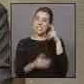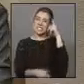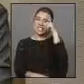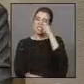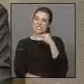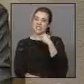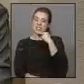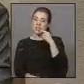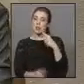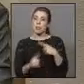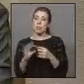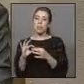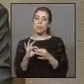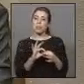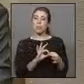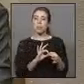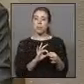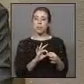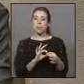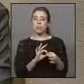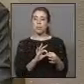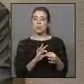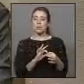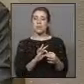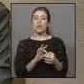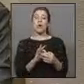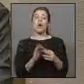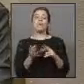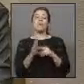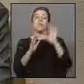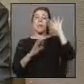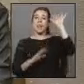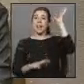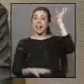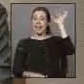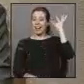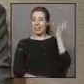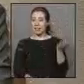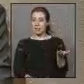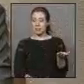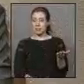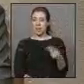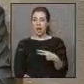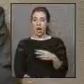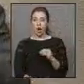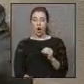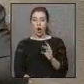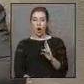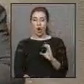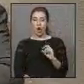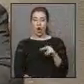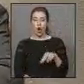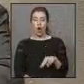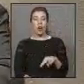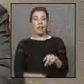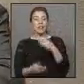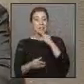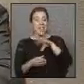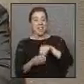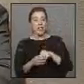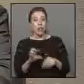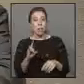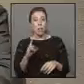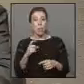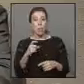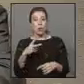en esa comuna producto de los impactos medioambientales. El sector de Orcón, que es parte de la comuna de Puchuncabí,